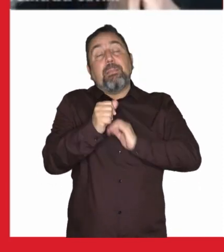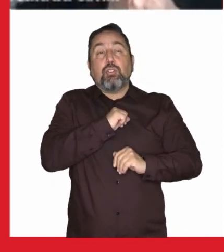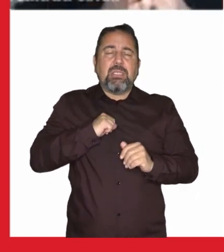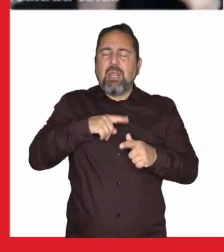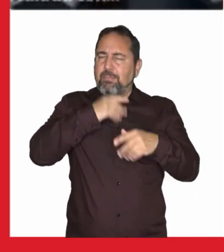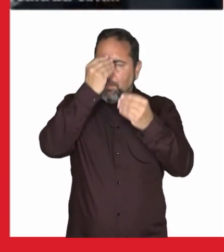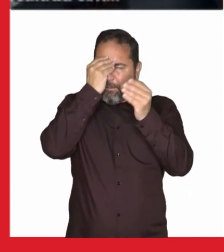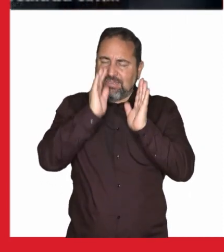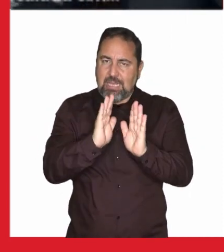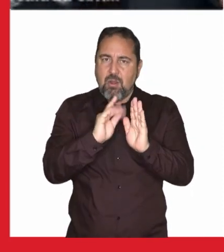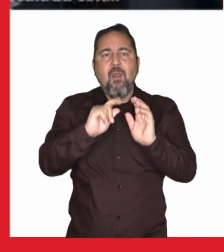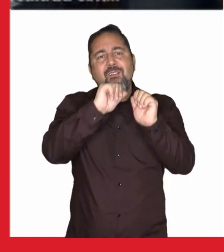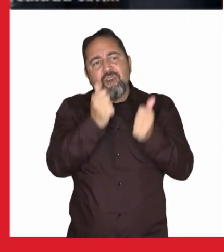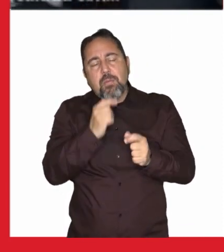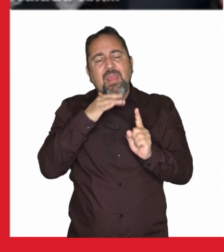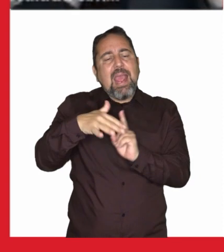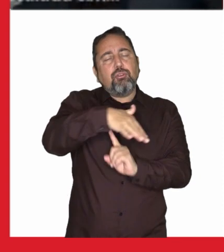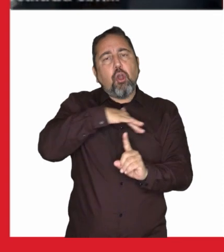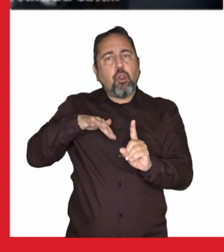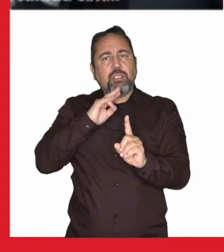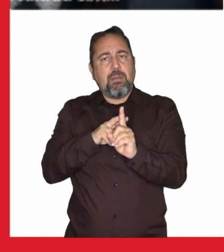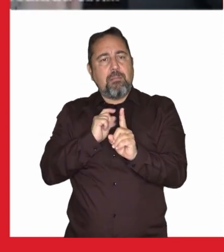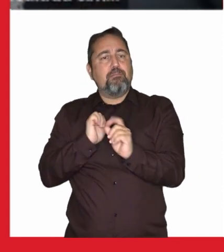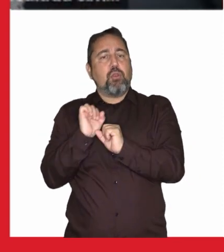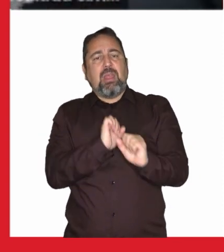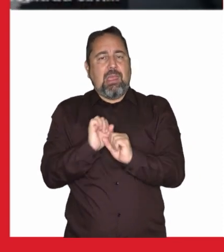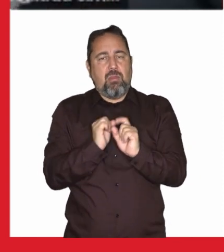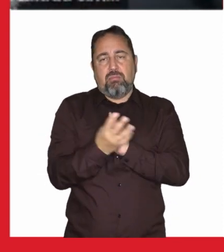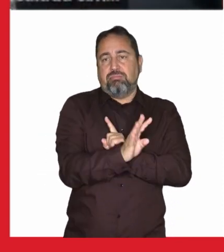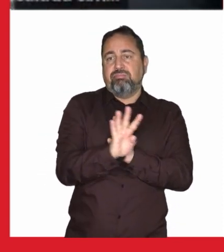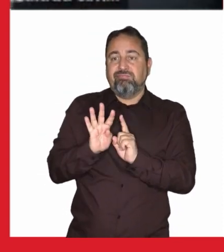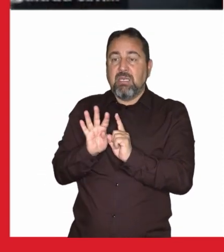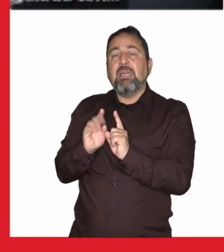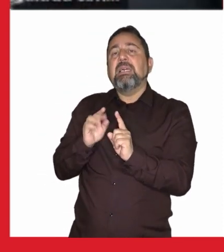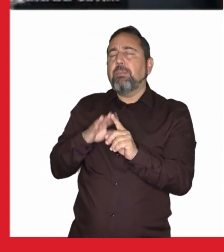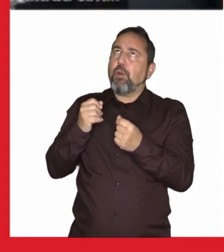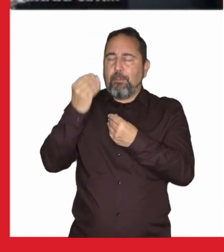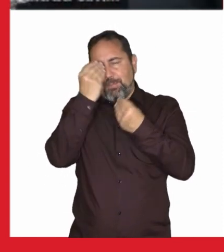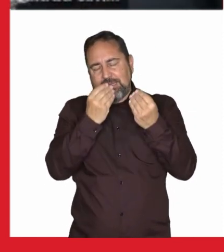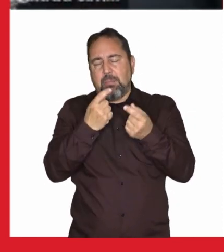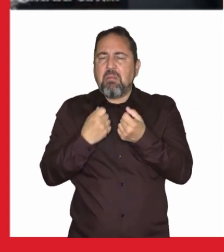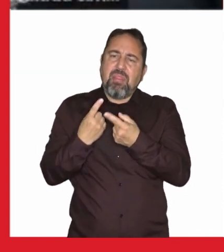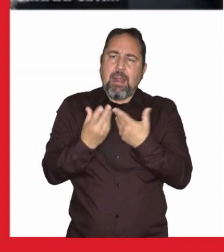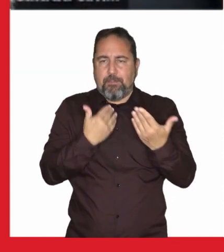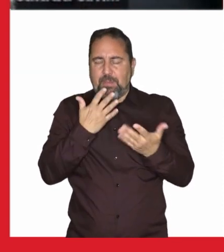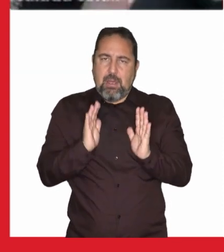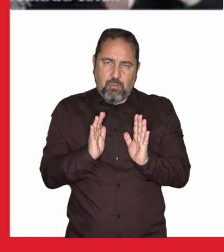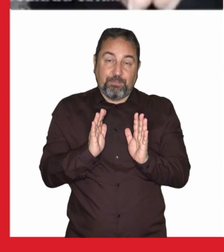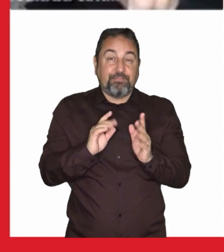solitario, creemos que pensar un poco en estas formas de entorno protegido es relevante y por lo menos hay que darle una vueltita.